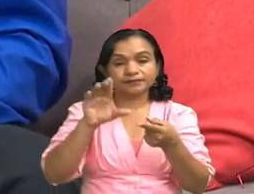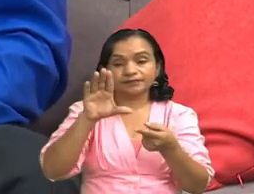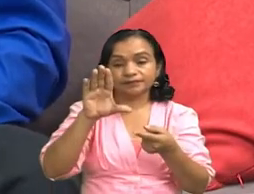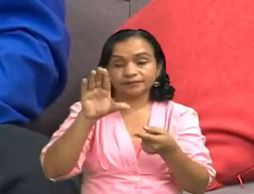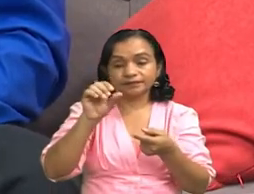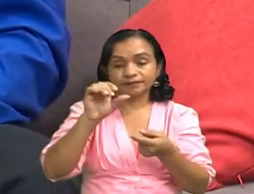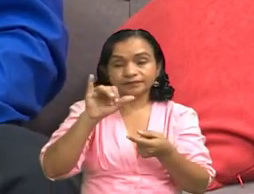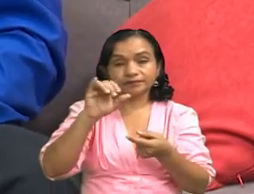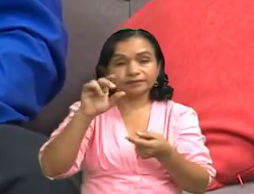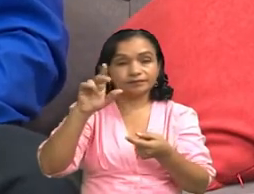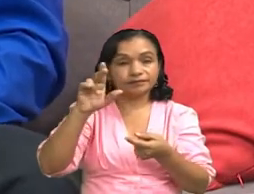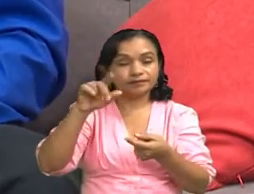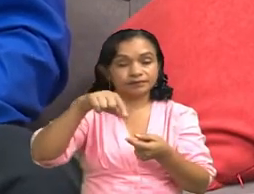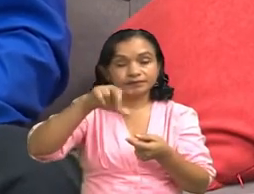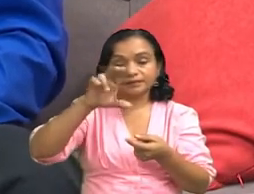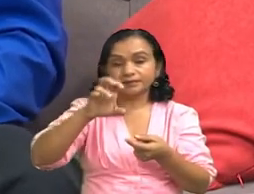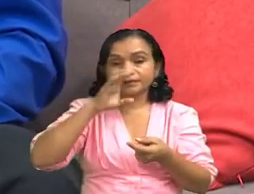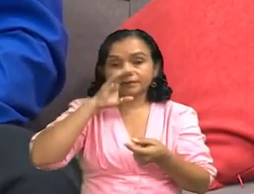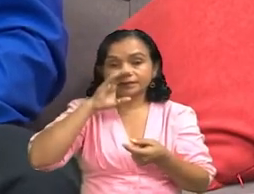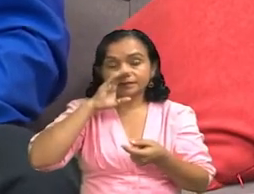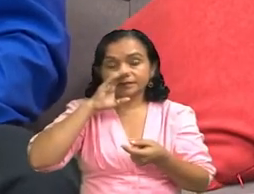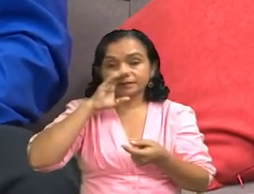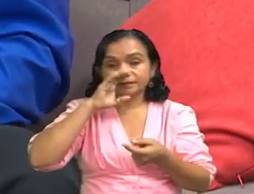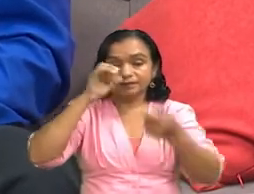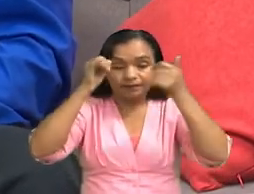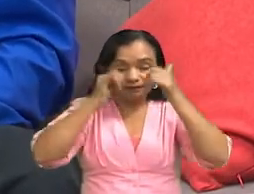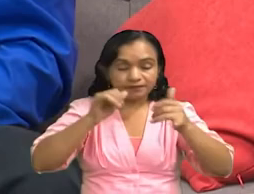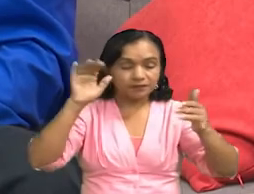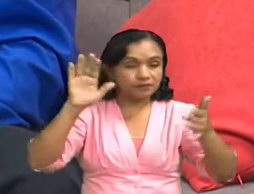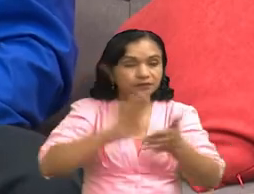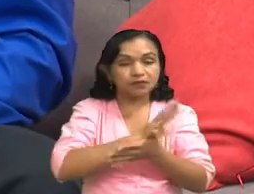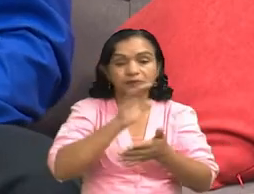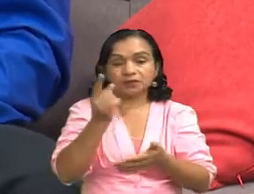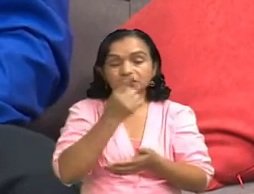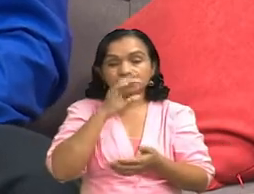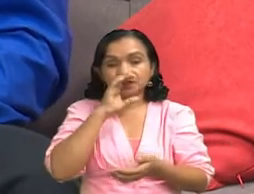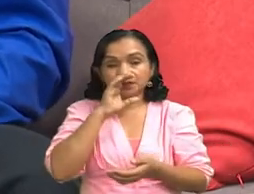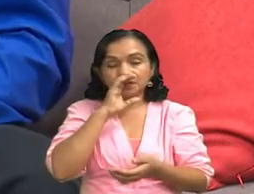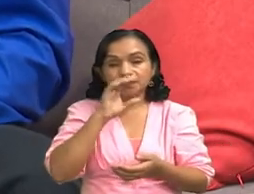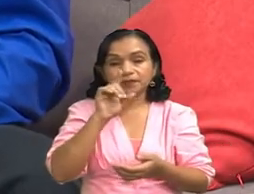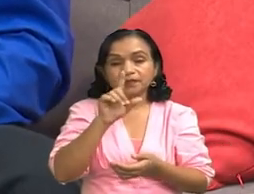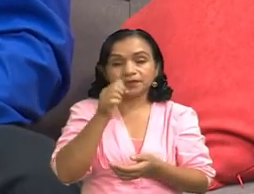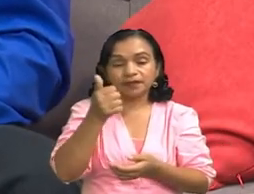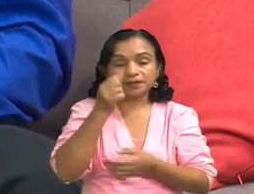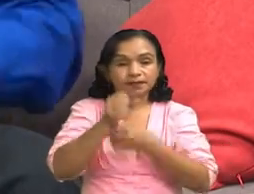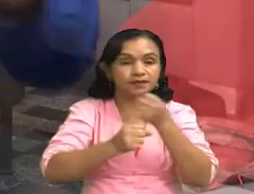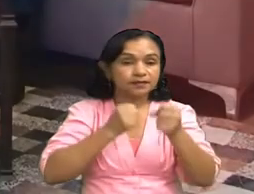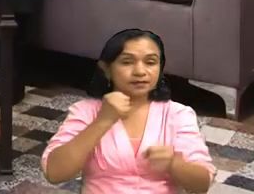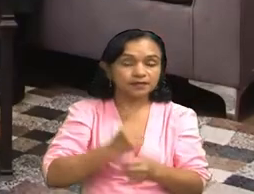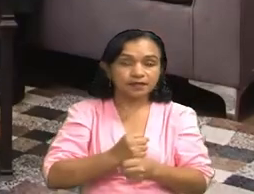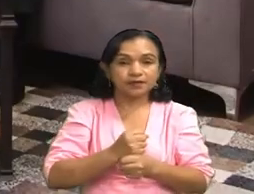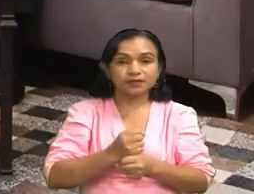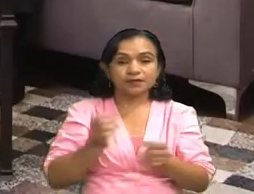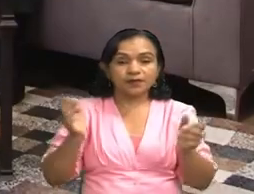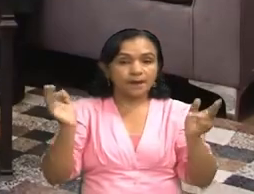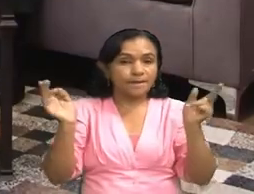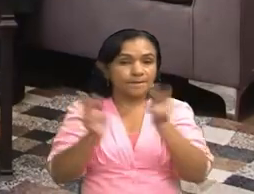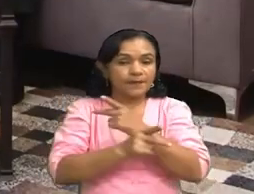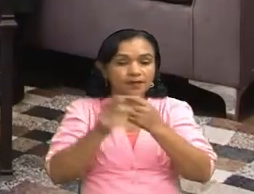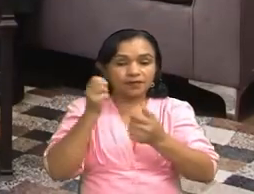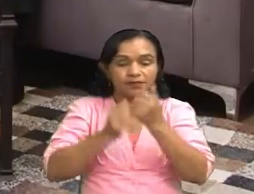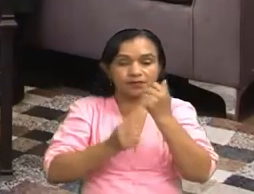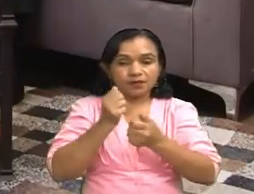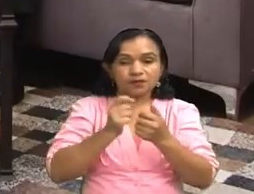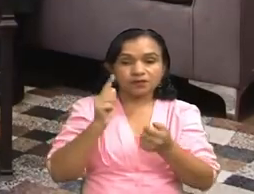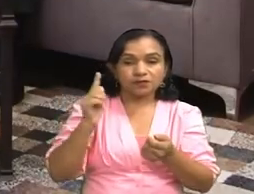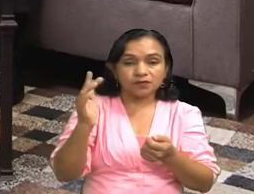de rey, era de cerdo. Desbaratado, solo quedó de cerdo. El de Condega. Durante los 16 años de gobierno neoliberal. 16 años lo vendieron todo, hermano.